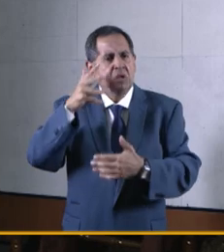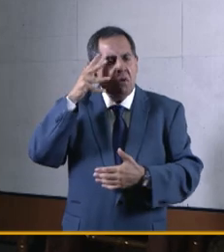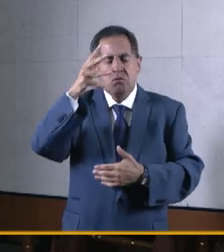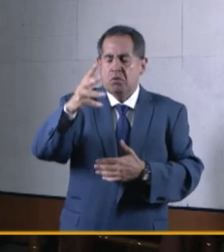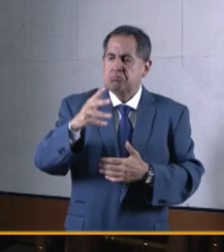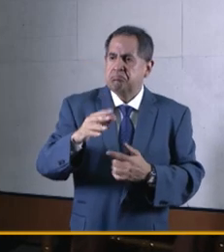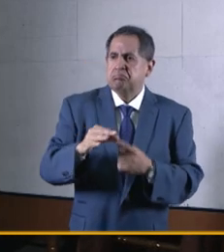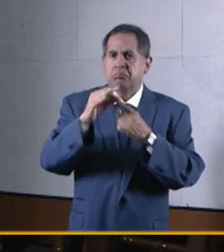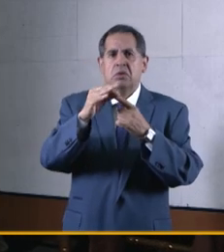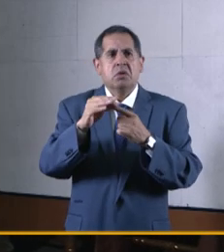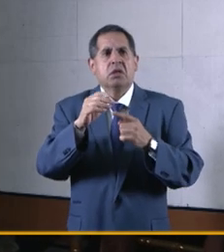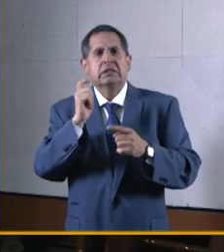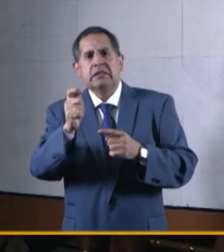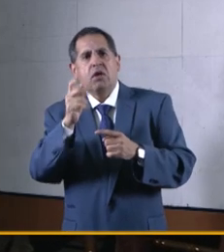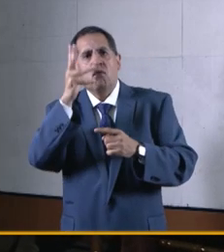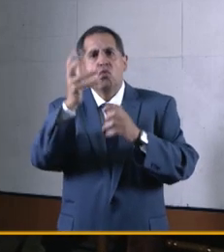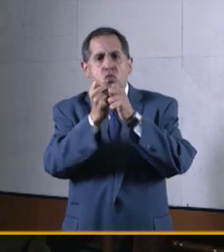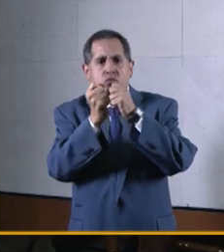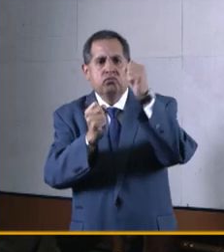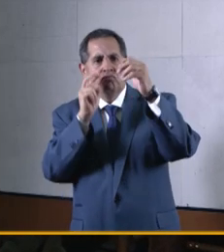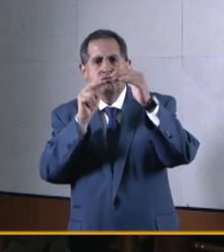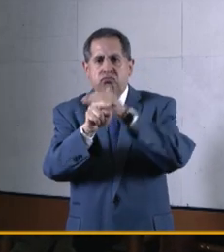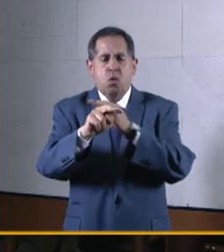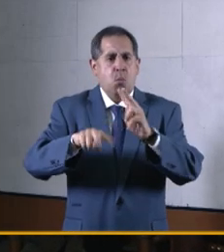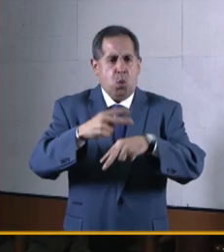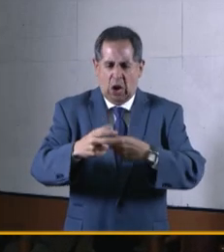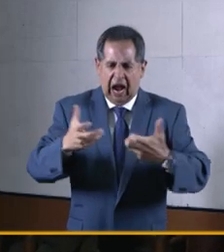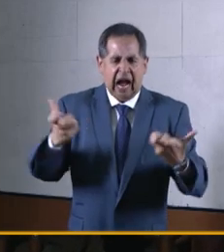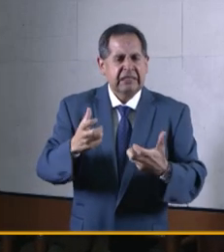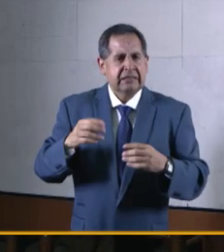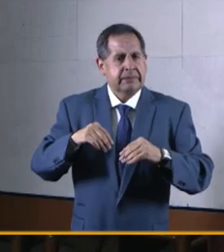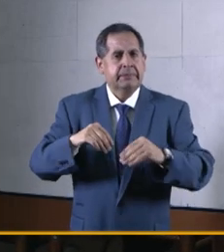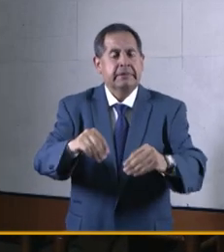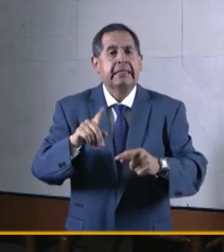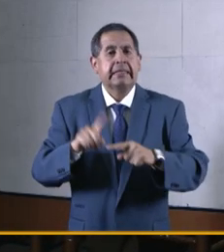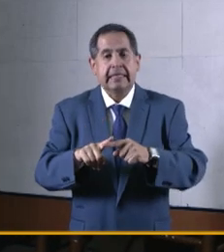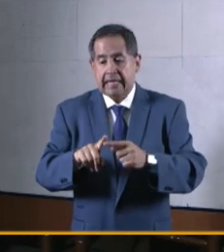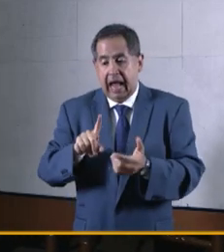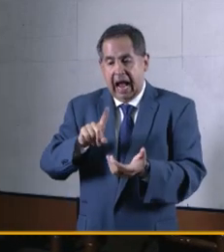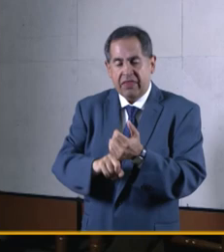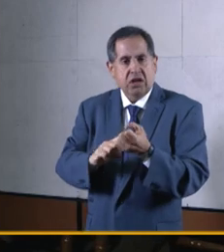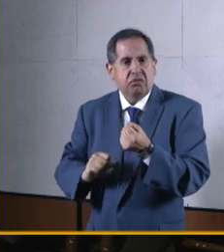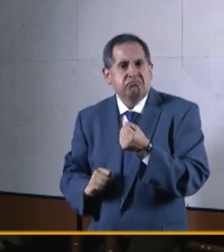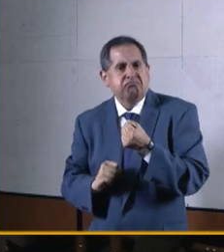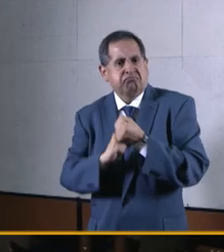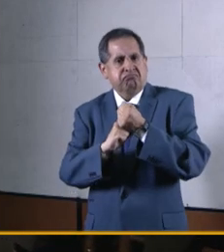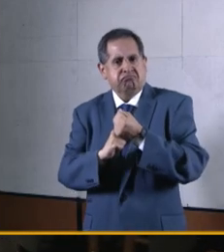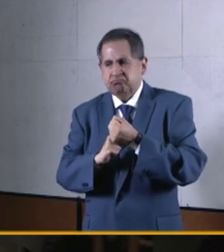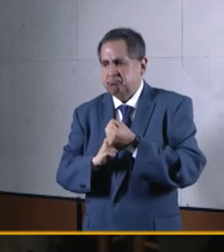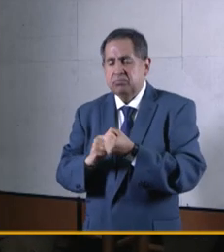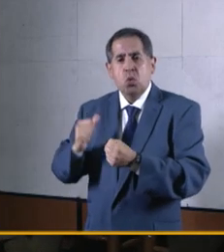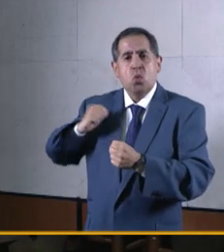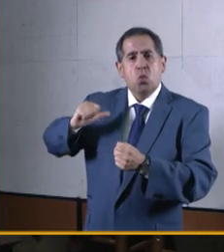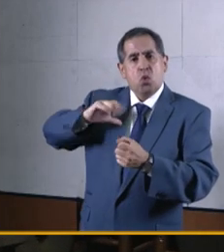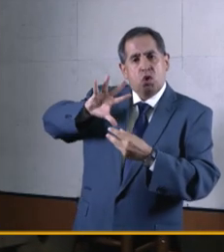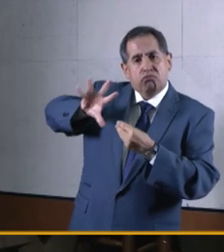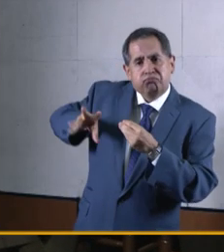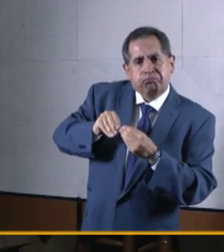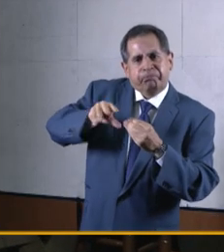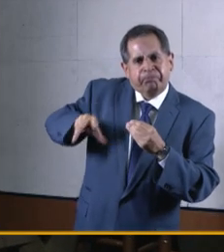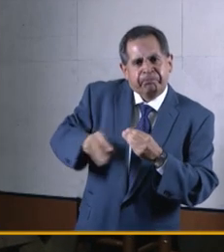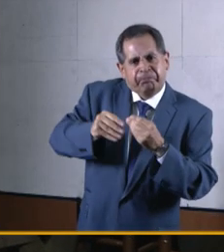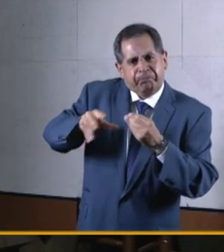improvisar el porvenir lo harán sobre el cimiento que aportó el pasado y con la mirada